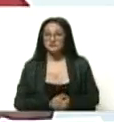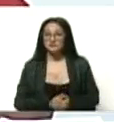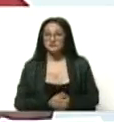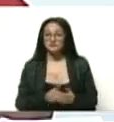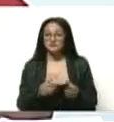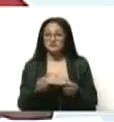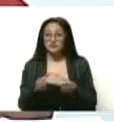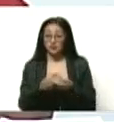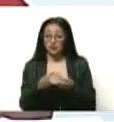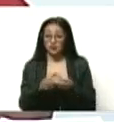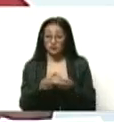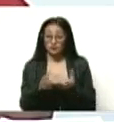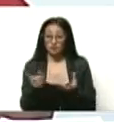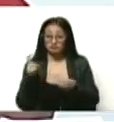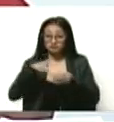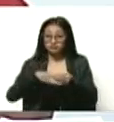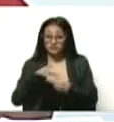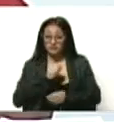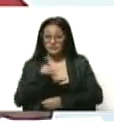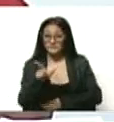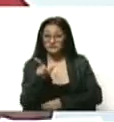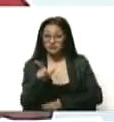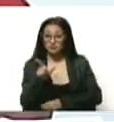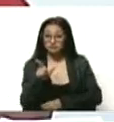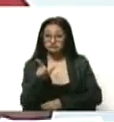Militantes de nuestro partido.